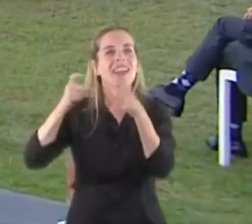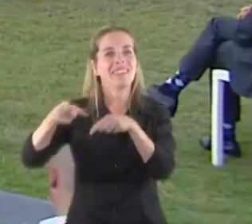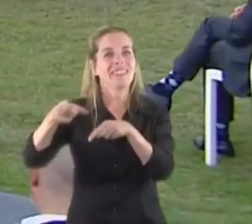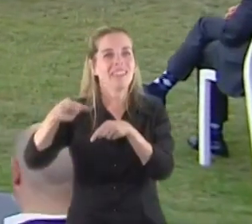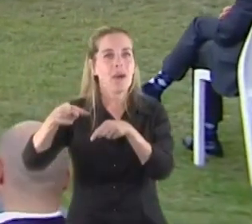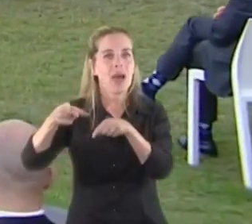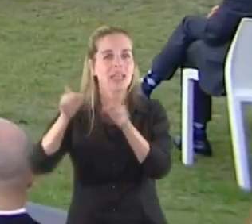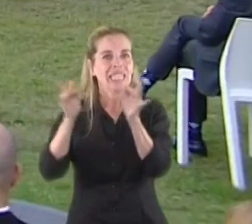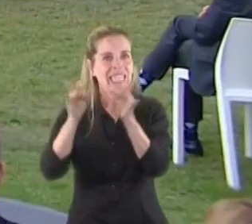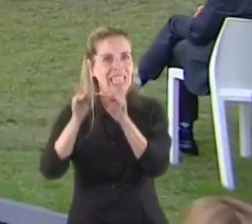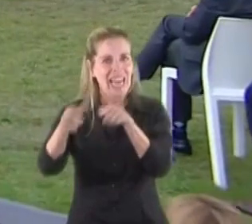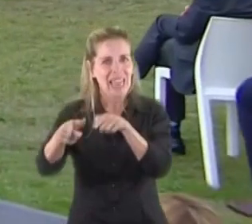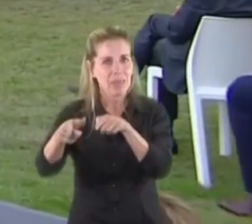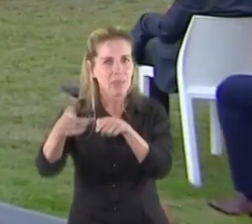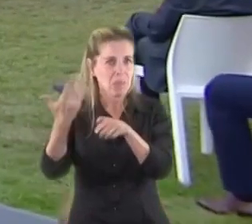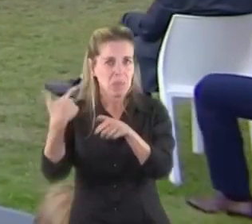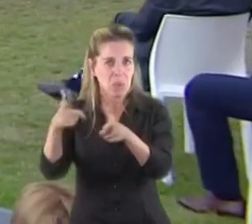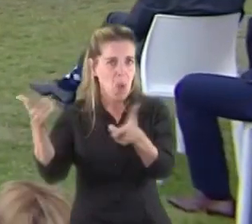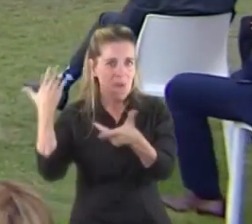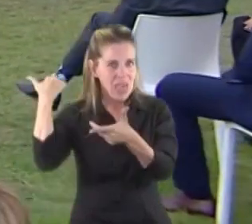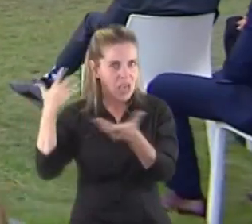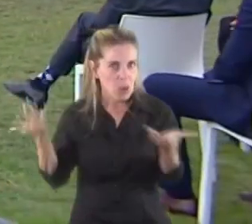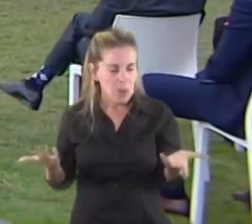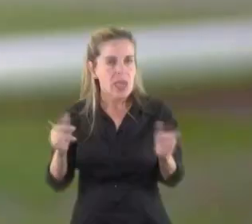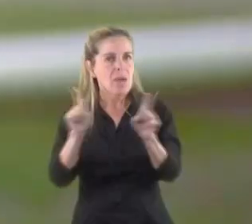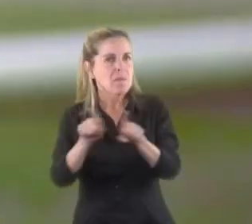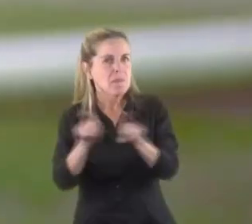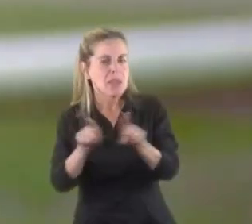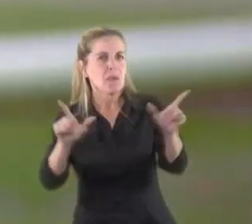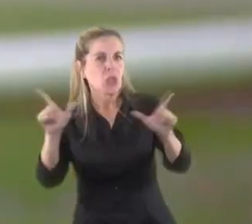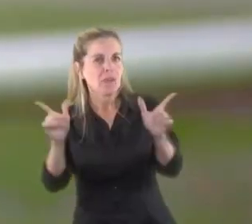el servicio de Internet, la televisión digital.